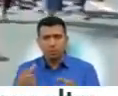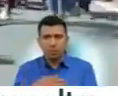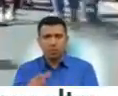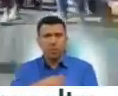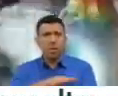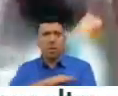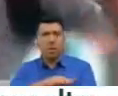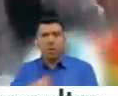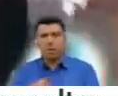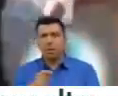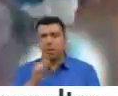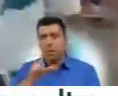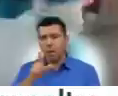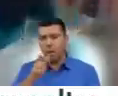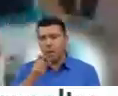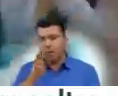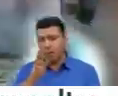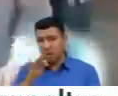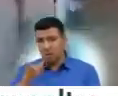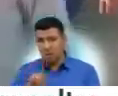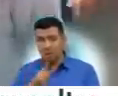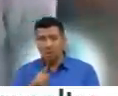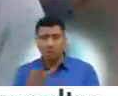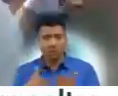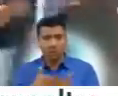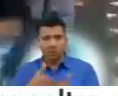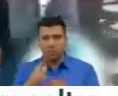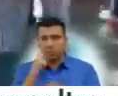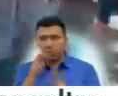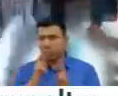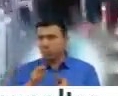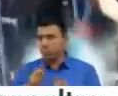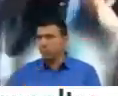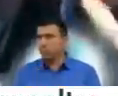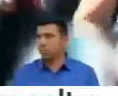Alcaldía, quienes se han adherido a esta visibilización.